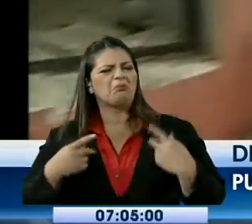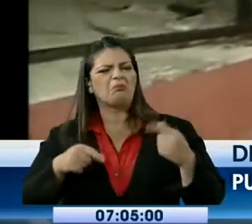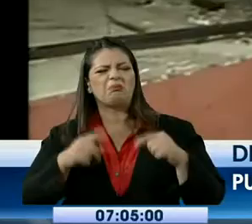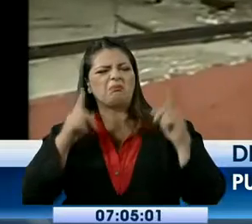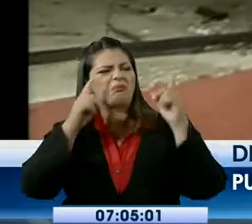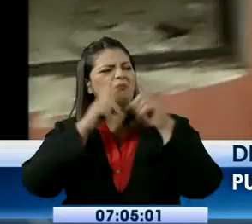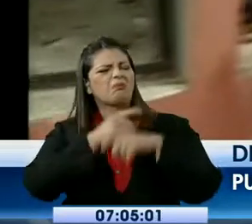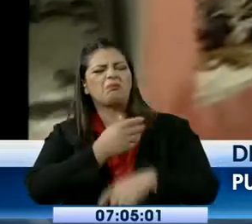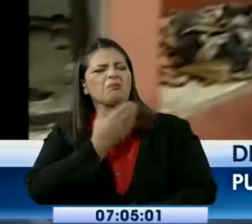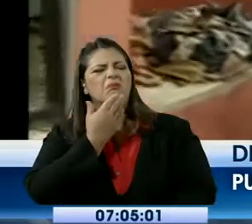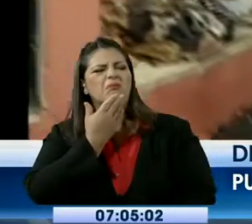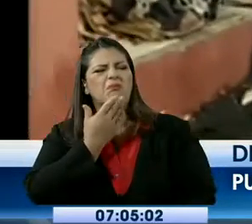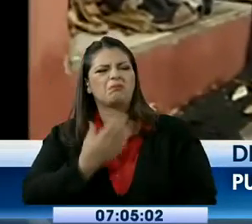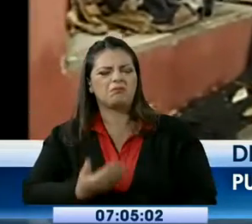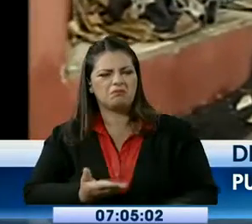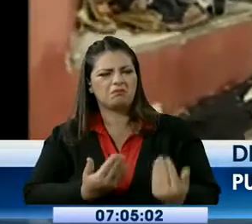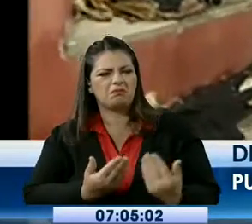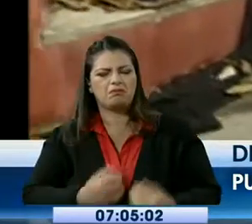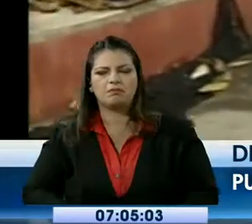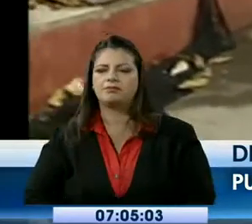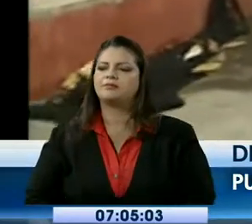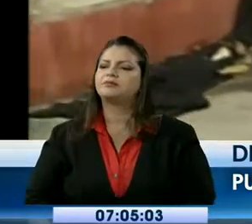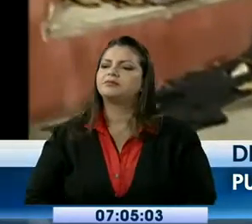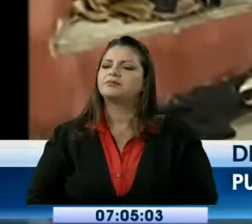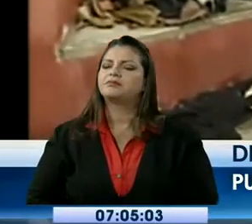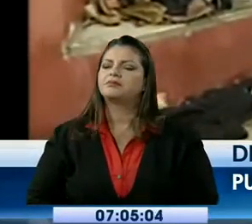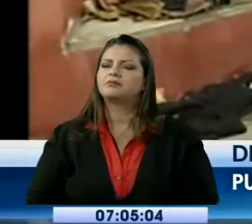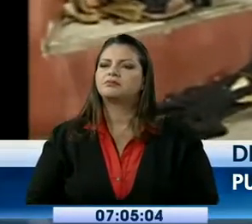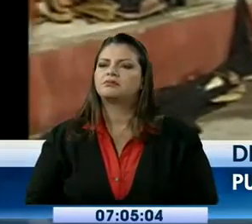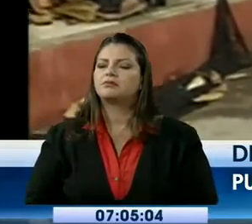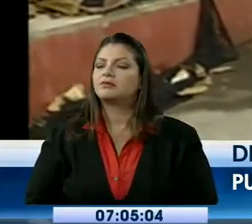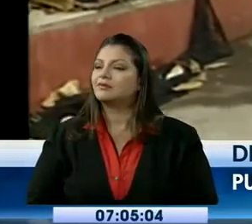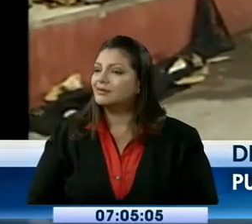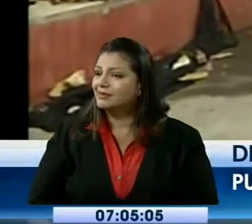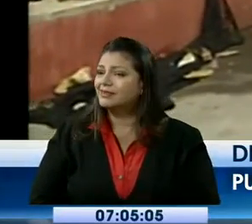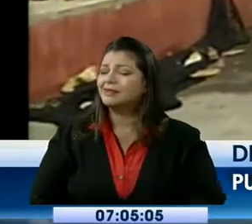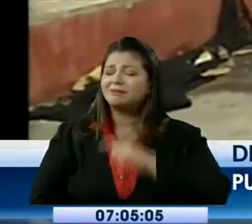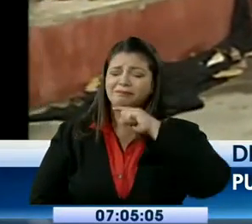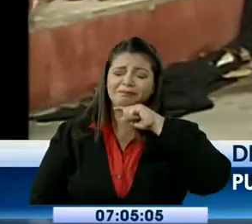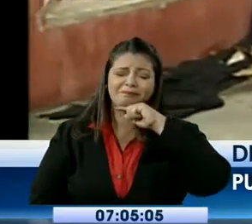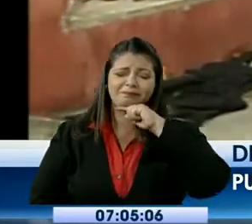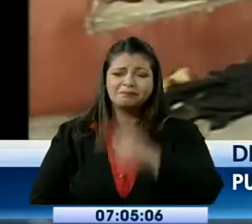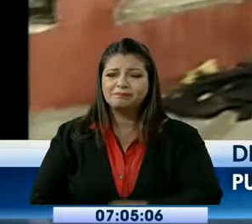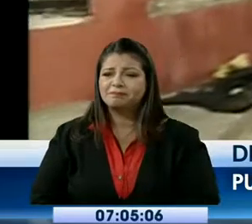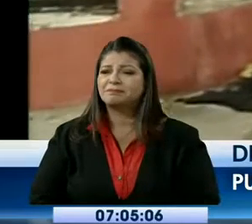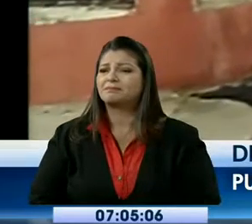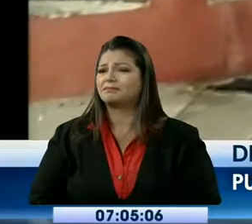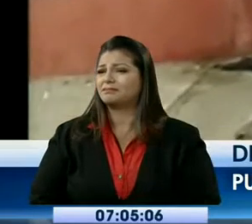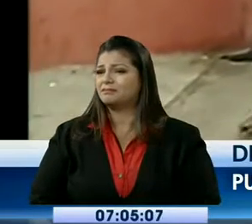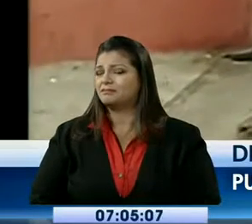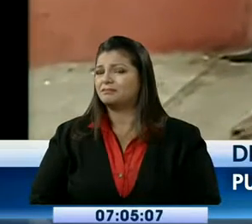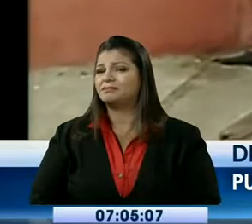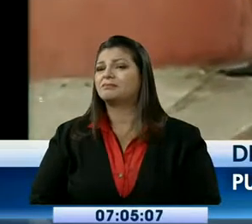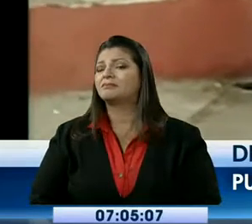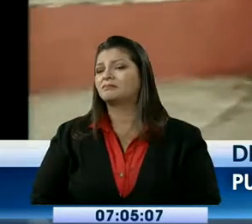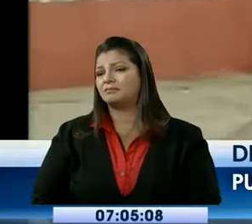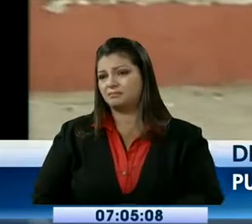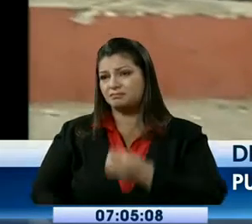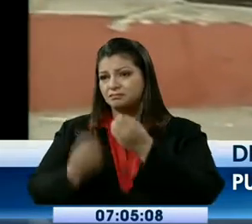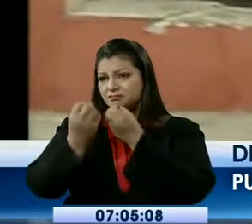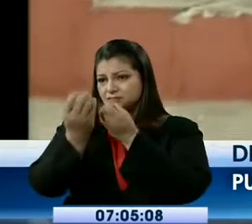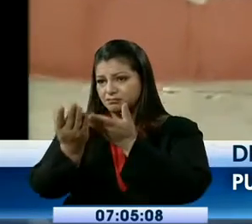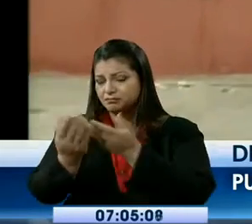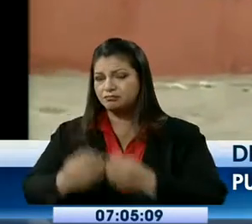estos malos olores? Esto es recontra que feo, oiga. Mire que hemos estado